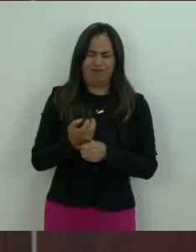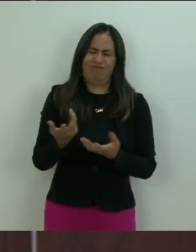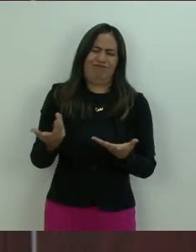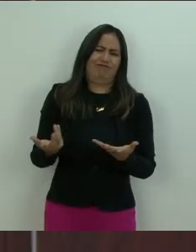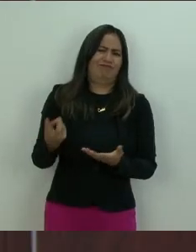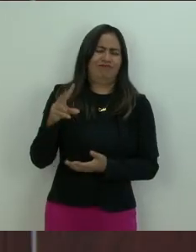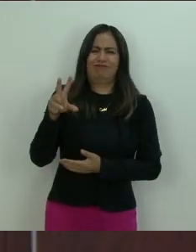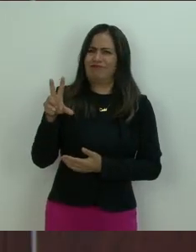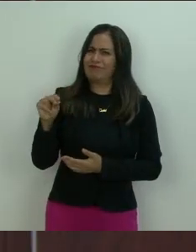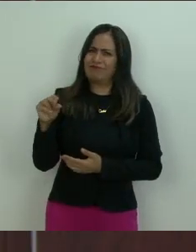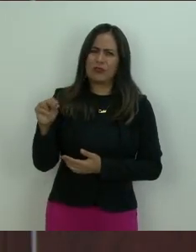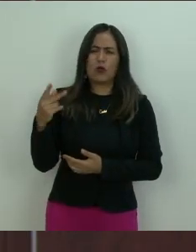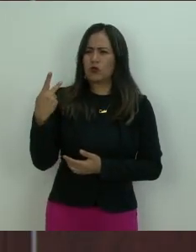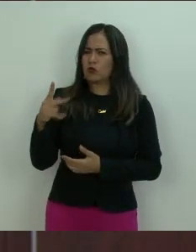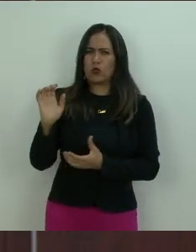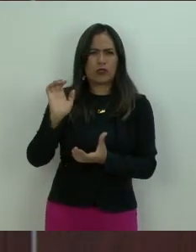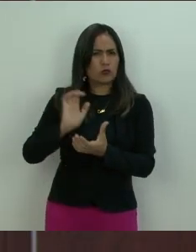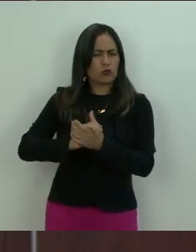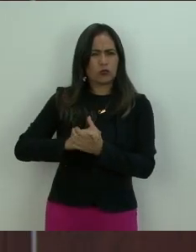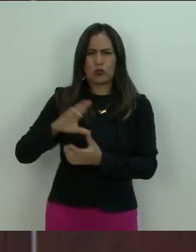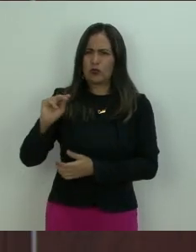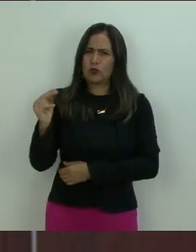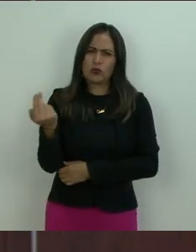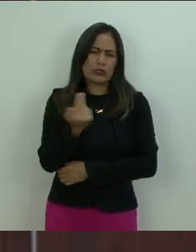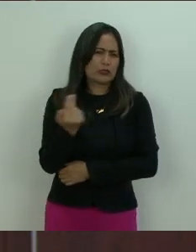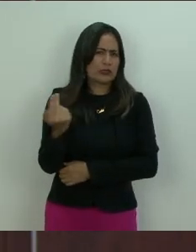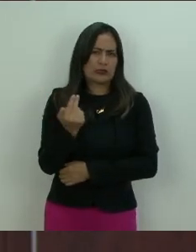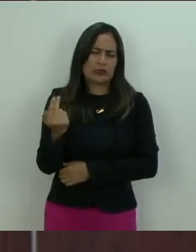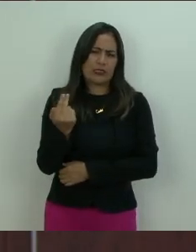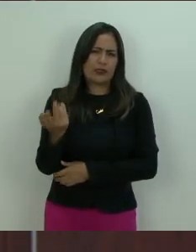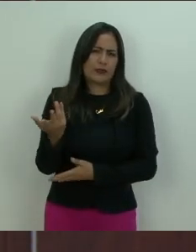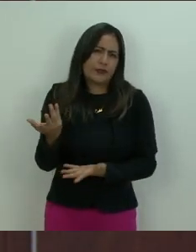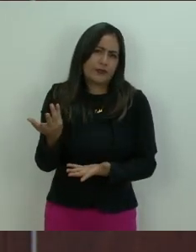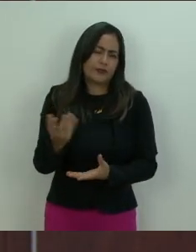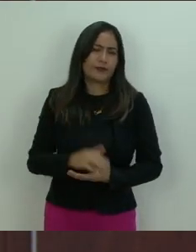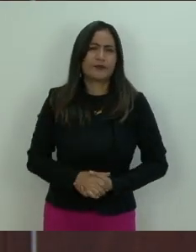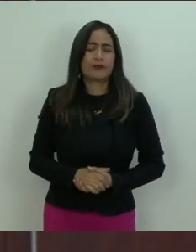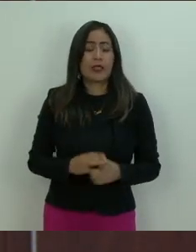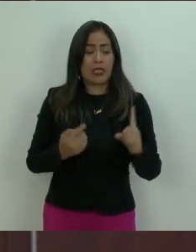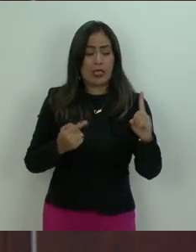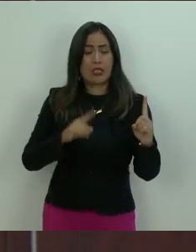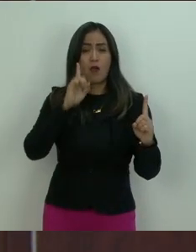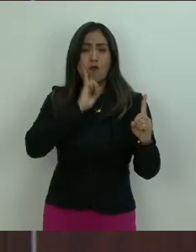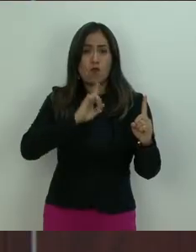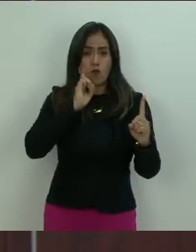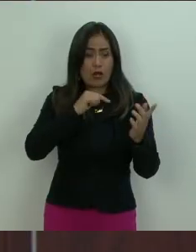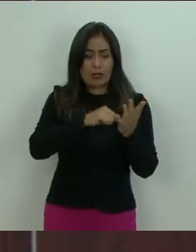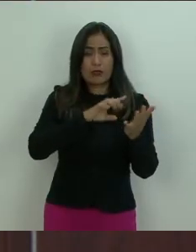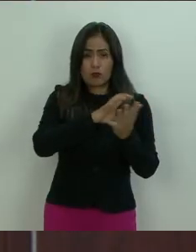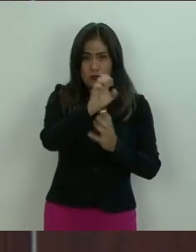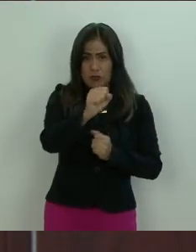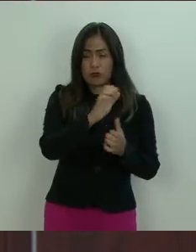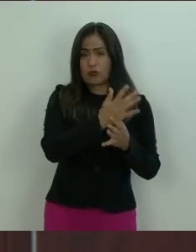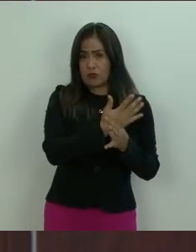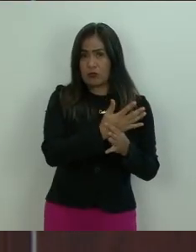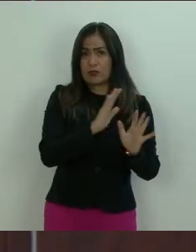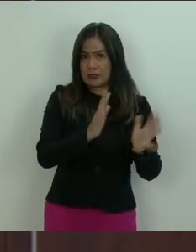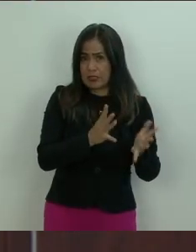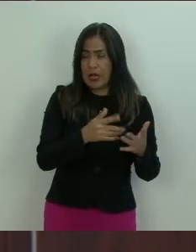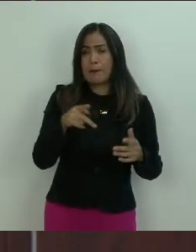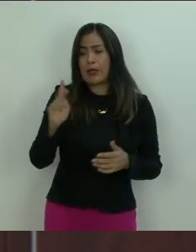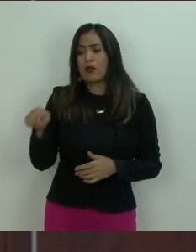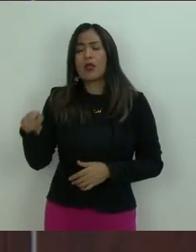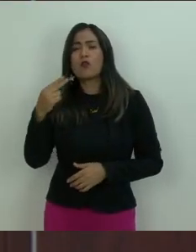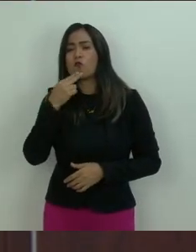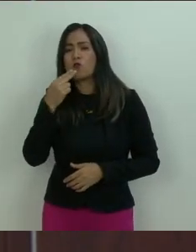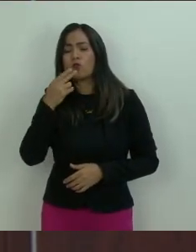tener ningún reconocimiento el segundo, y dicen ella que ganó constitucionalmente y él por usos y costumbres. No,